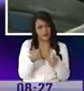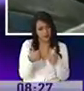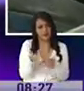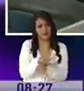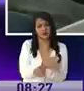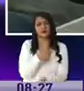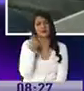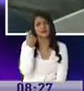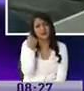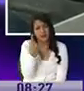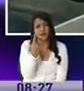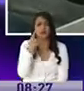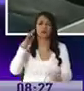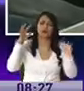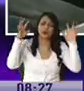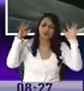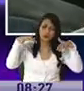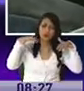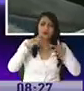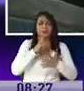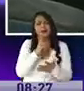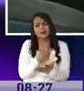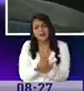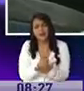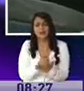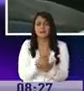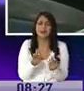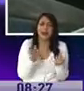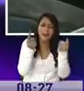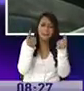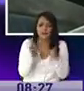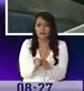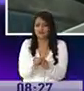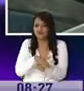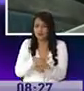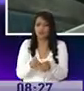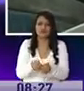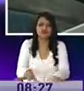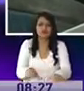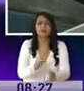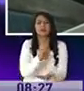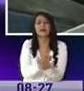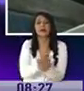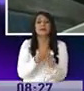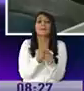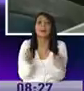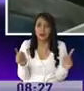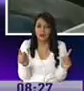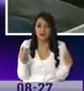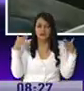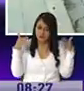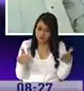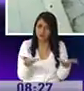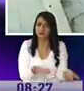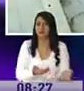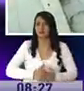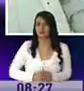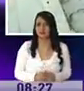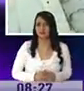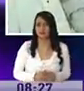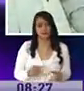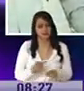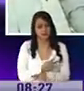entiendo que por las lluvias sí se es más rápido que se salga el pavimento se re bacheo pero que presten atención porque eso es un